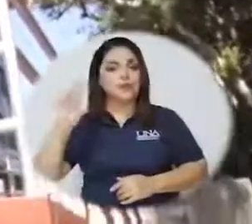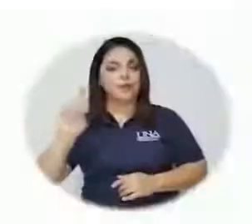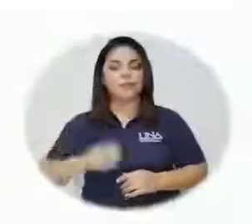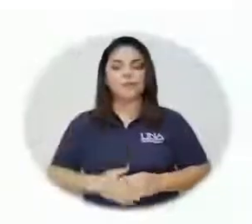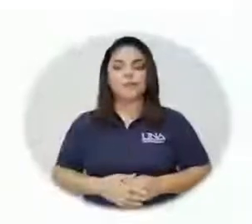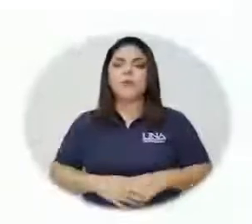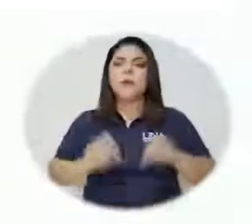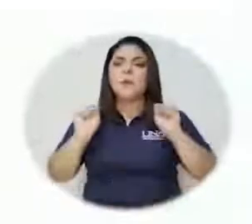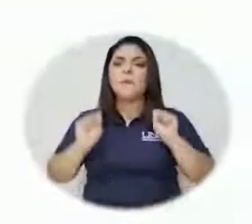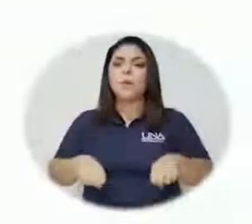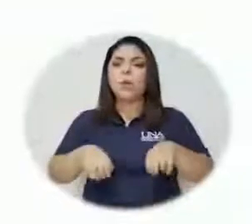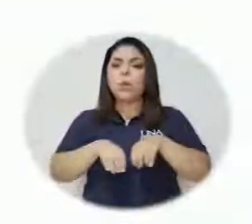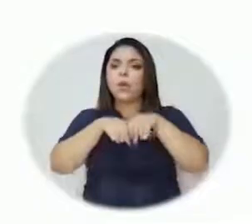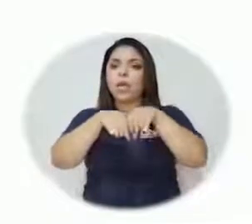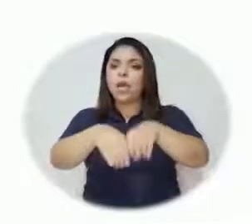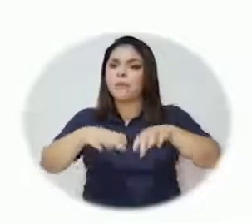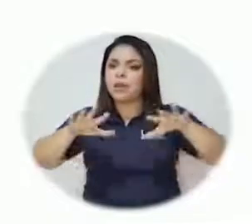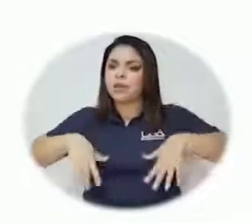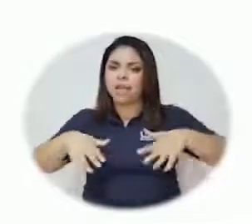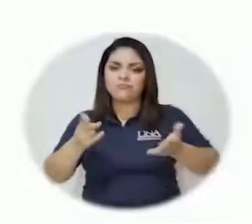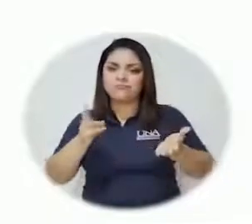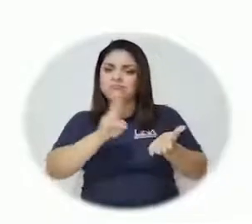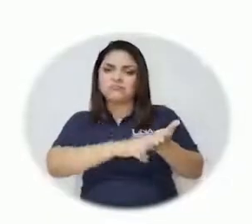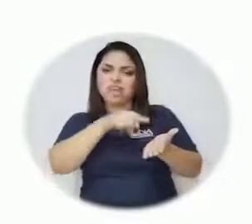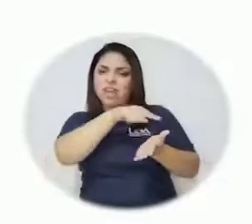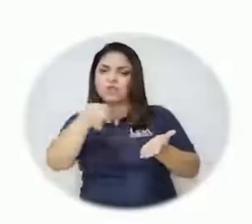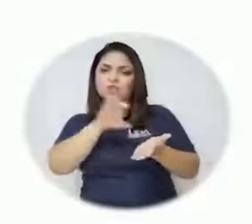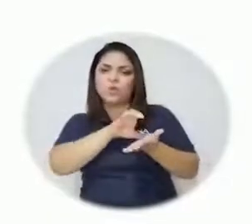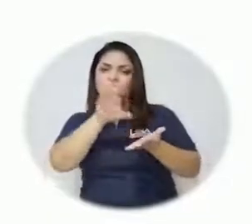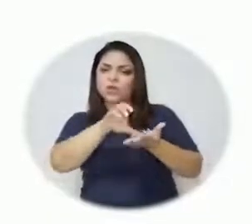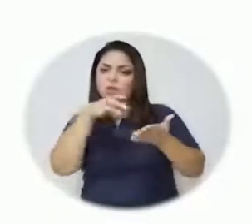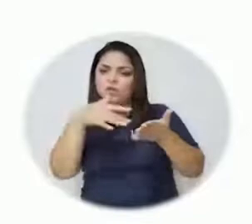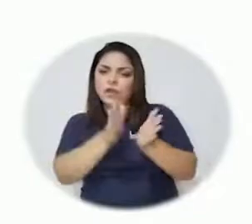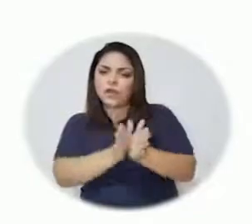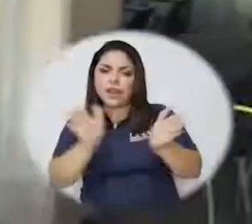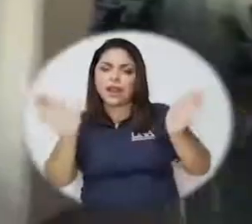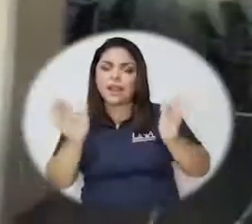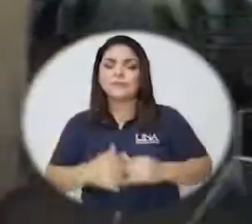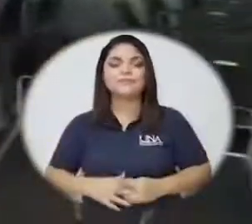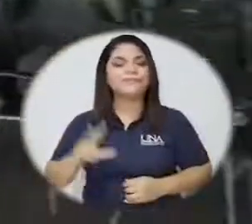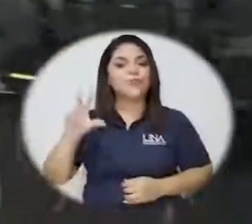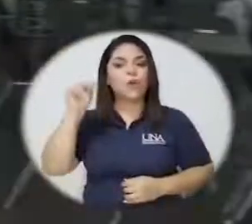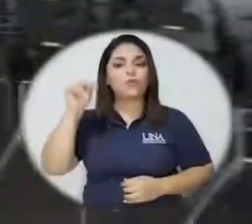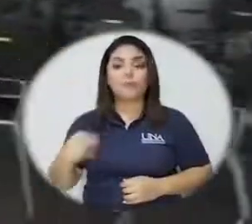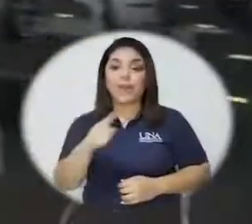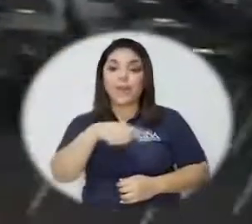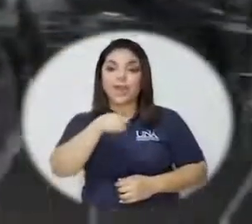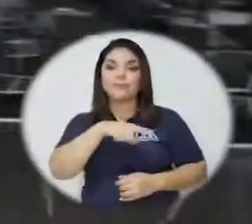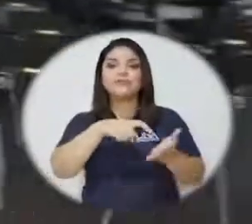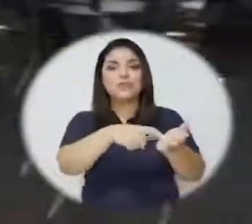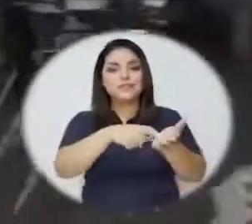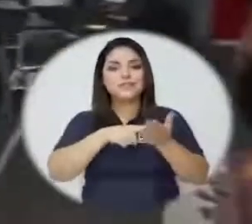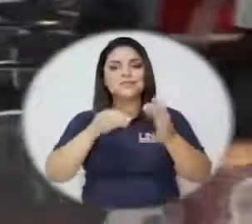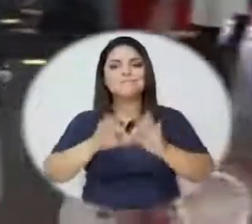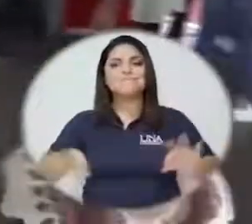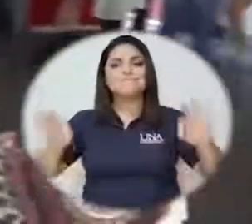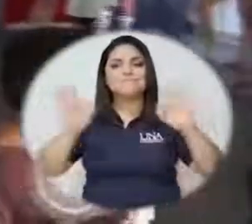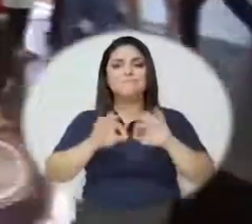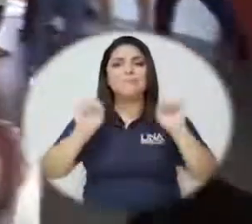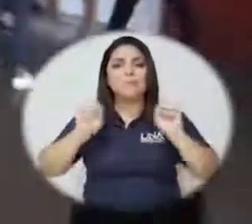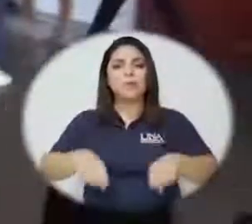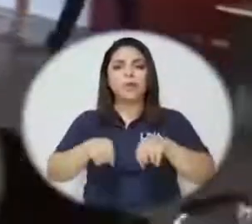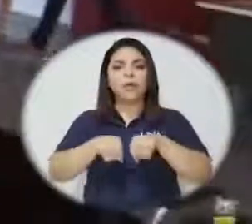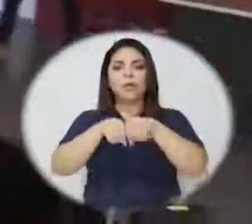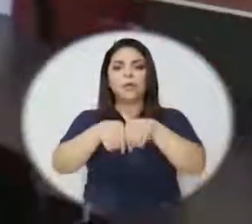www.ceg.una.ac.cr. ¿Podría graduarme sin haber llevado los cursos de estudios generales? No, estos son requisitos indispensables